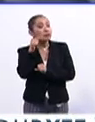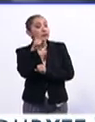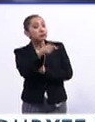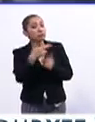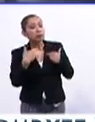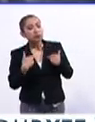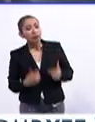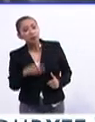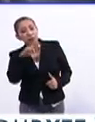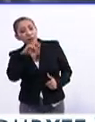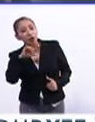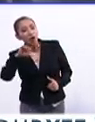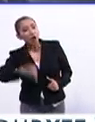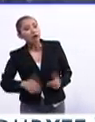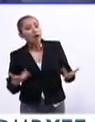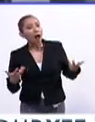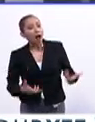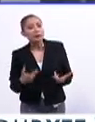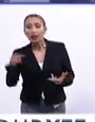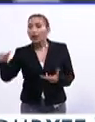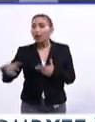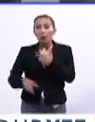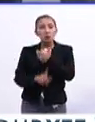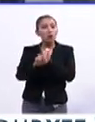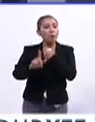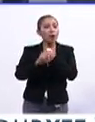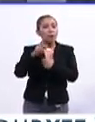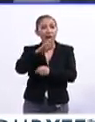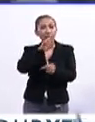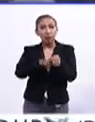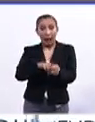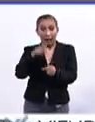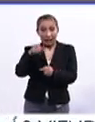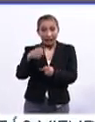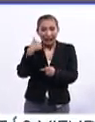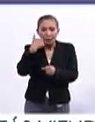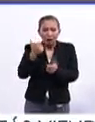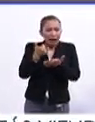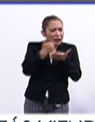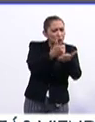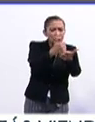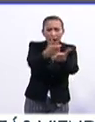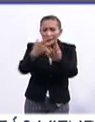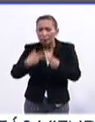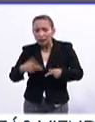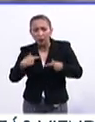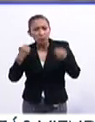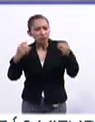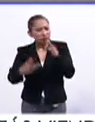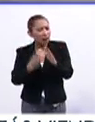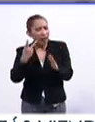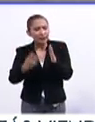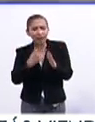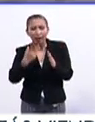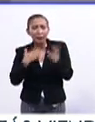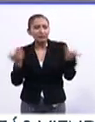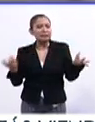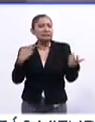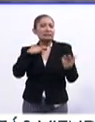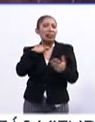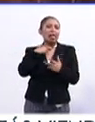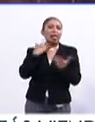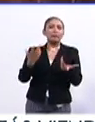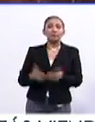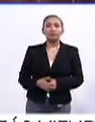capacidad de reacción de los seres humanos ante los desastres en esta intención de querer ayudar al prójimo muchas veces nos vemos desbordados